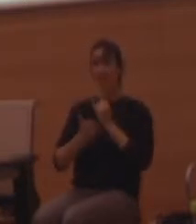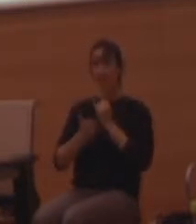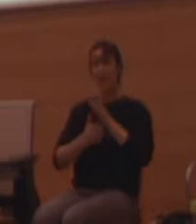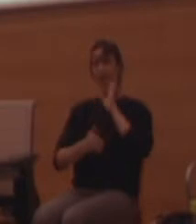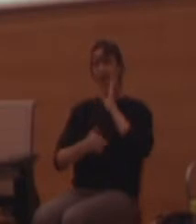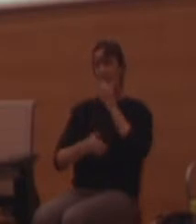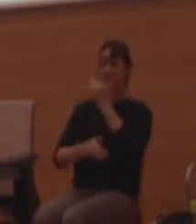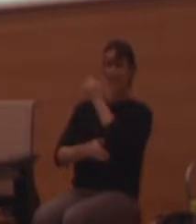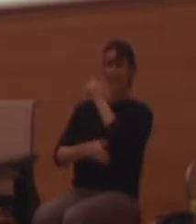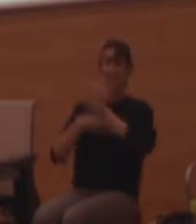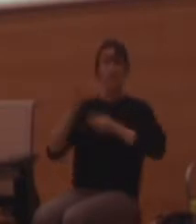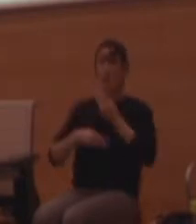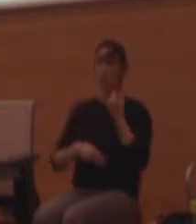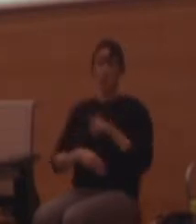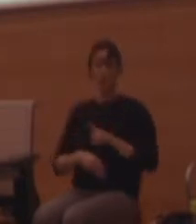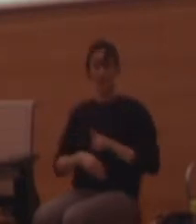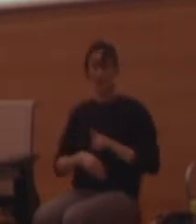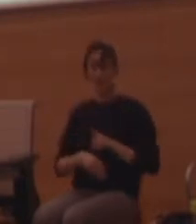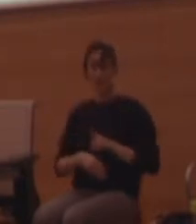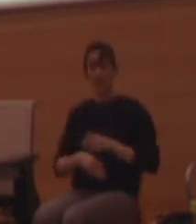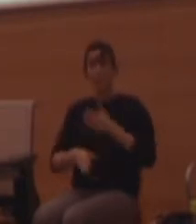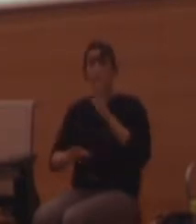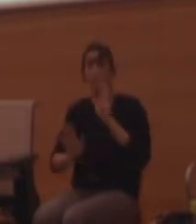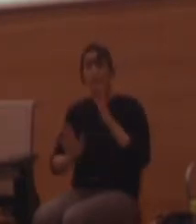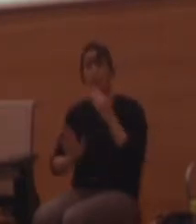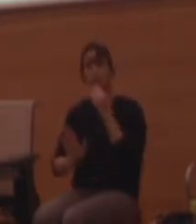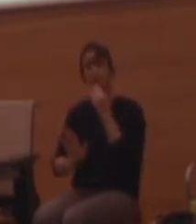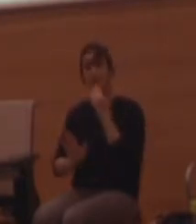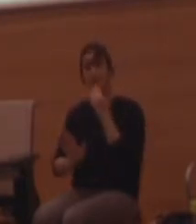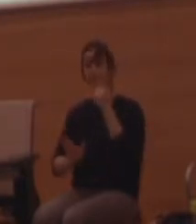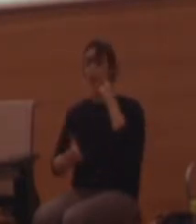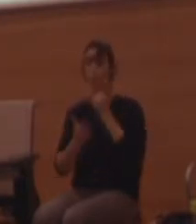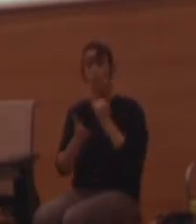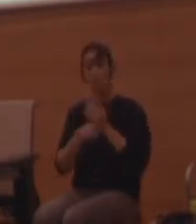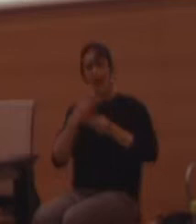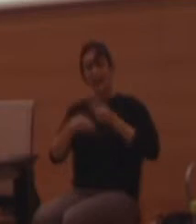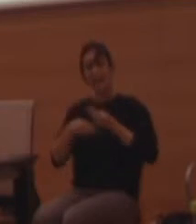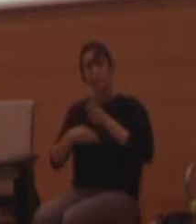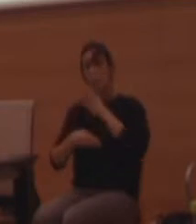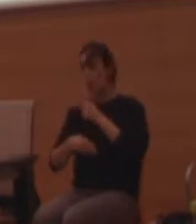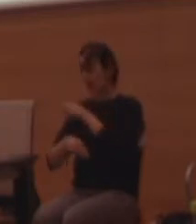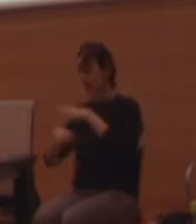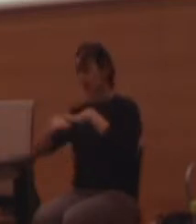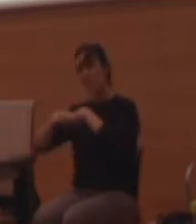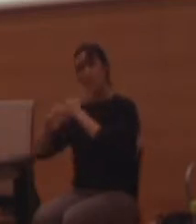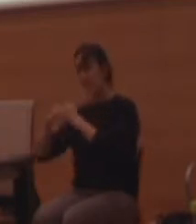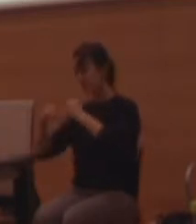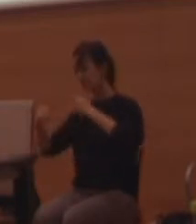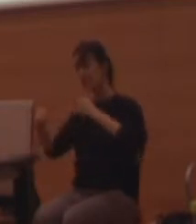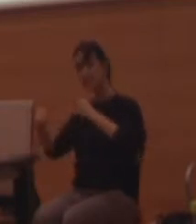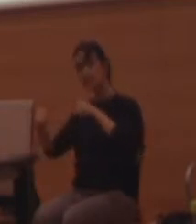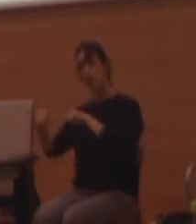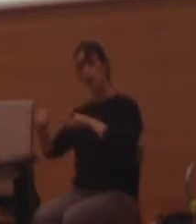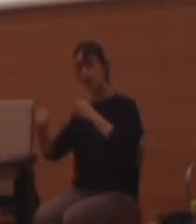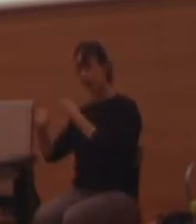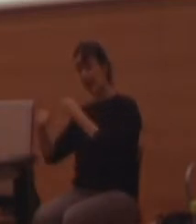falta igual hacerlas, pero si practicamos esta prueba porque las otras han sido negativas, la térmica la hacemos